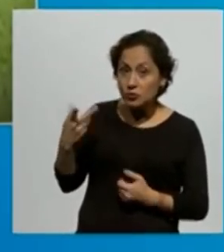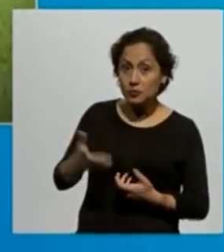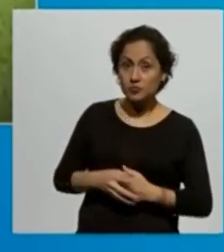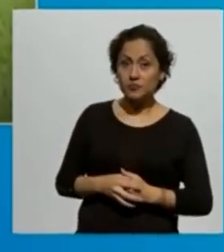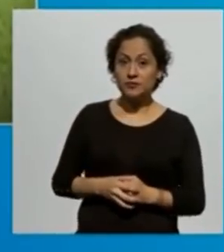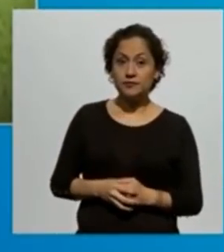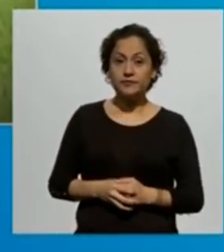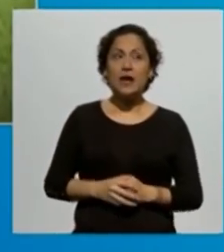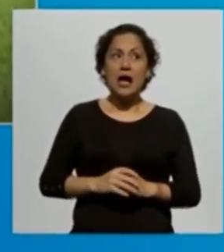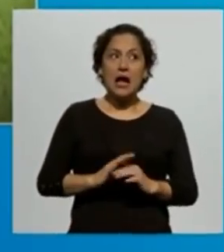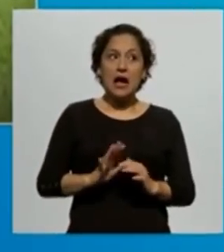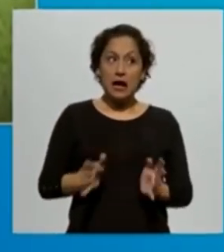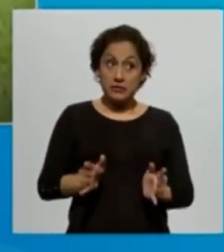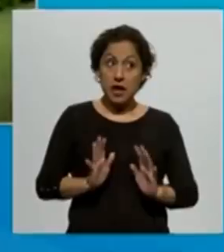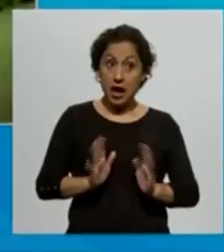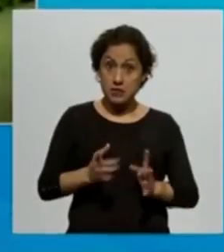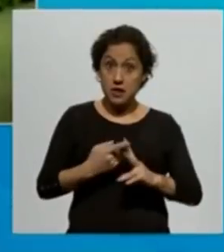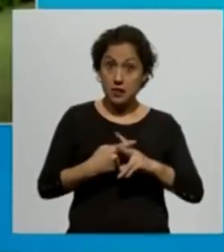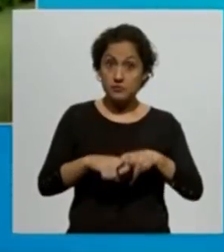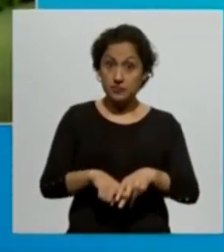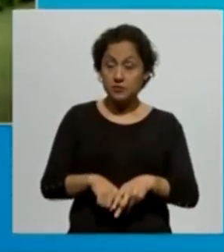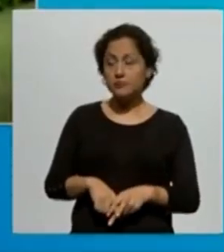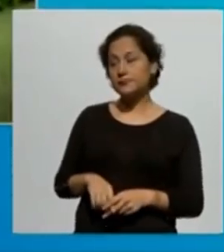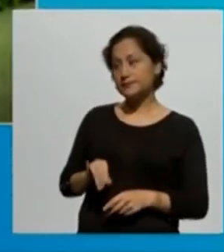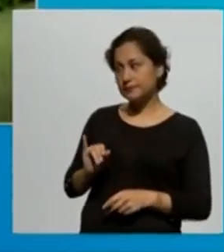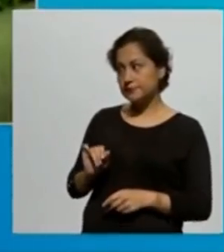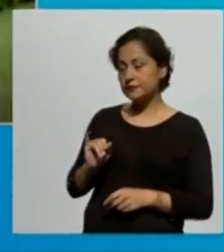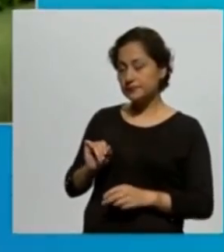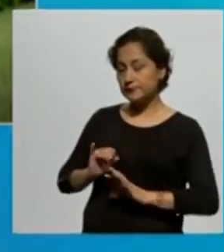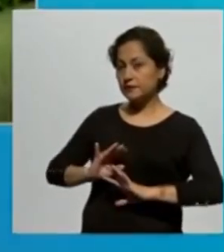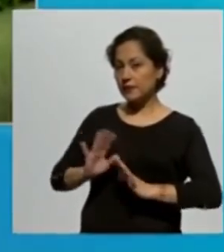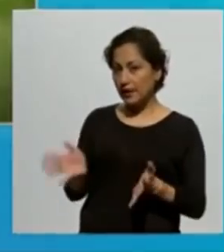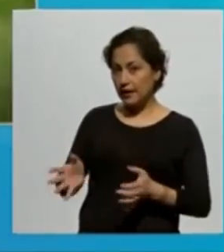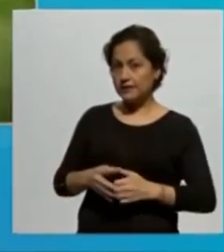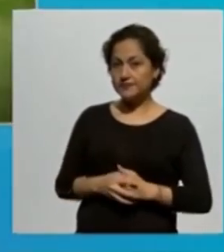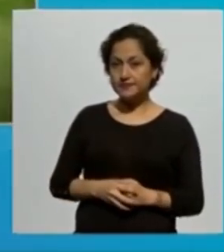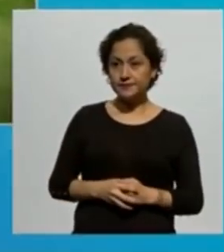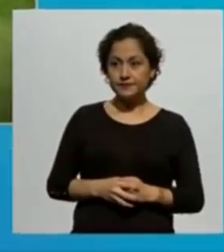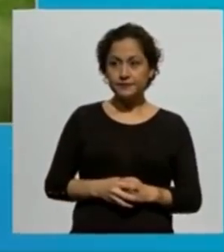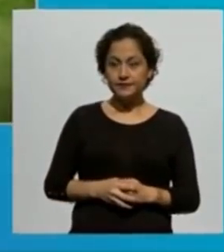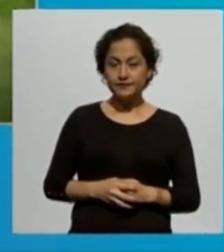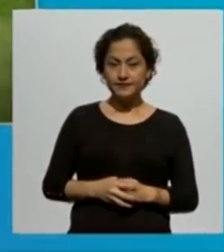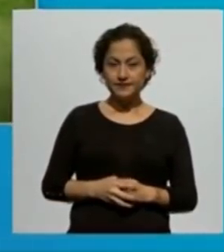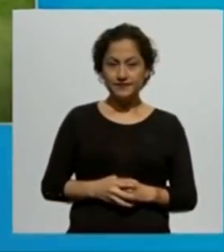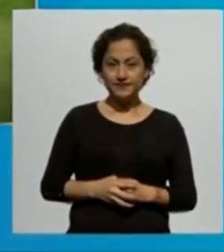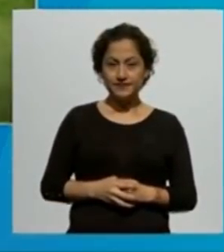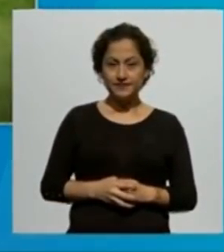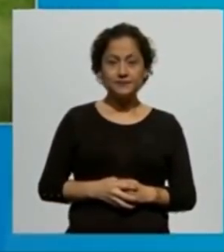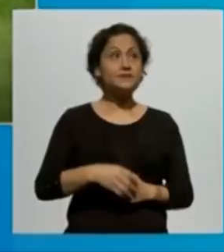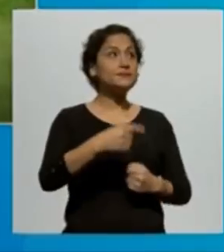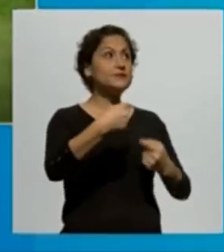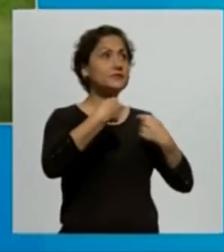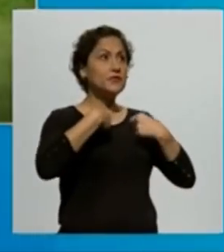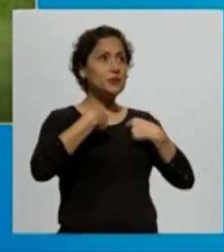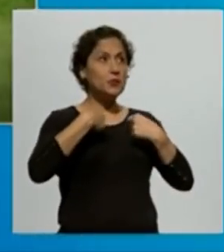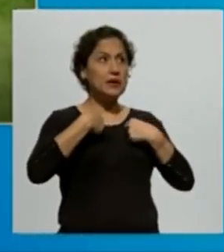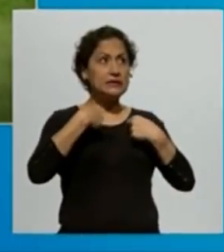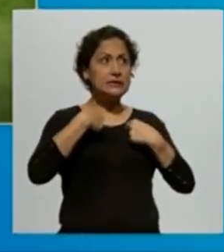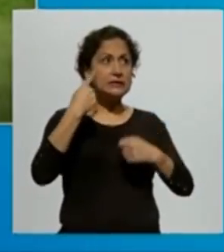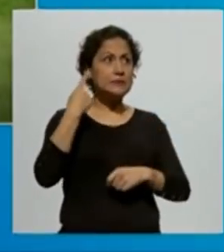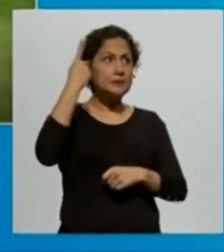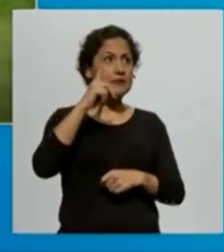¿Ya empezamos a ensayar? Sí, ya empezamos. Acá estoy, mi princesa.